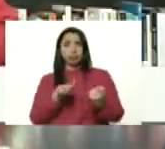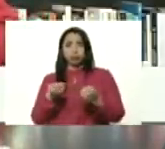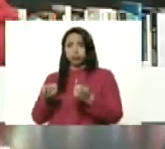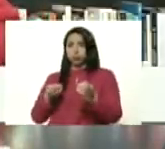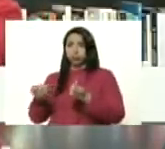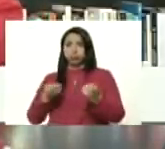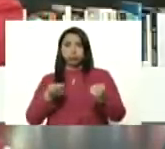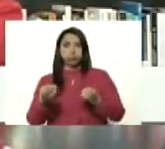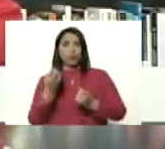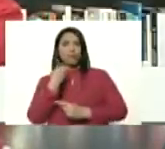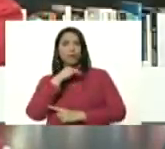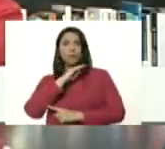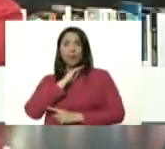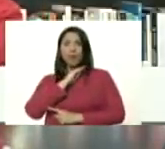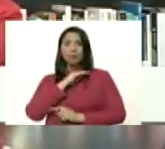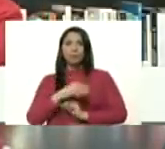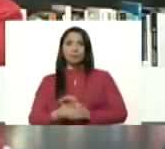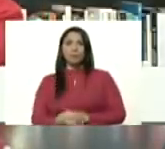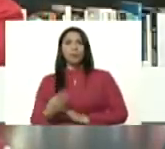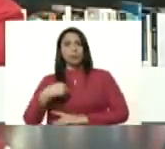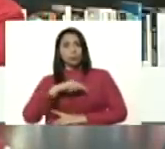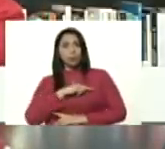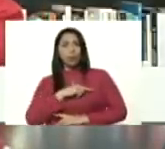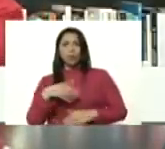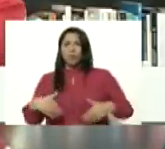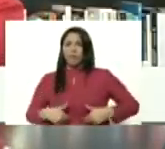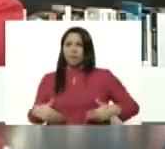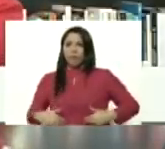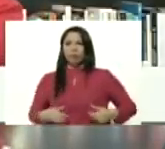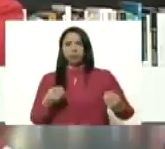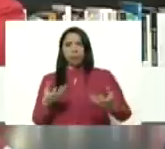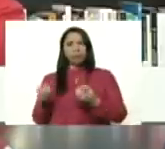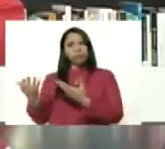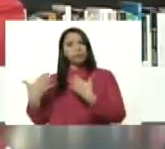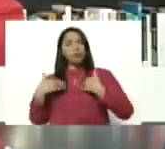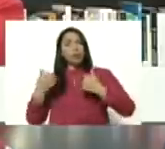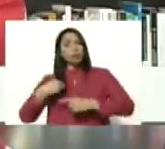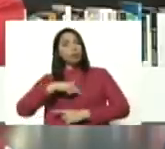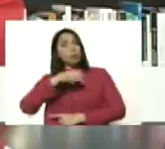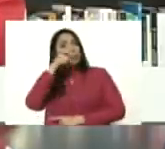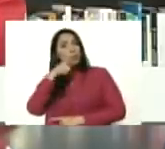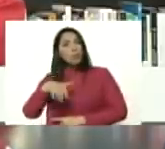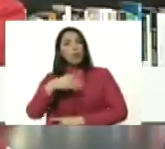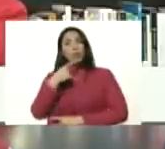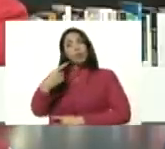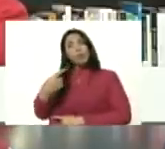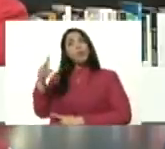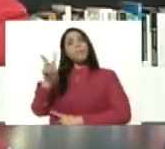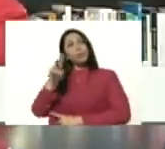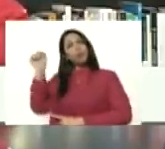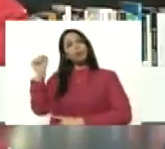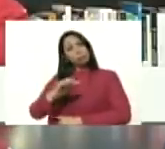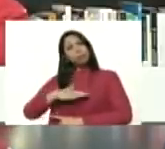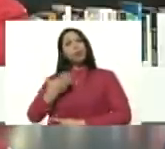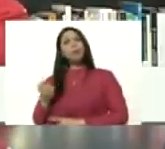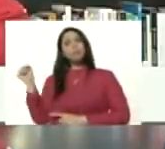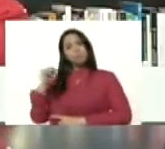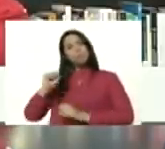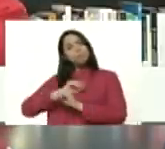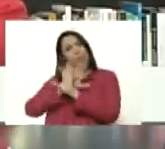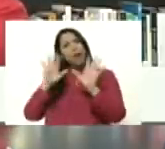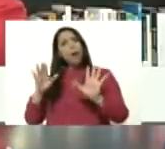pandemia, por el esfuerzo que hemos hecho para llevar salud a nuestro pueblo. He dicho, Venezuela sí se puede, claro que se